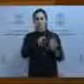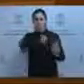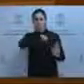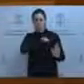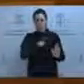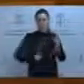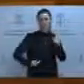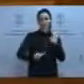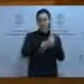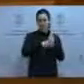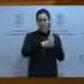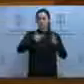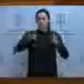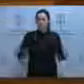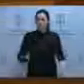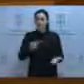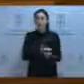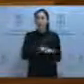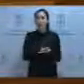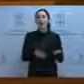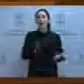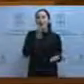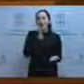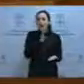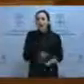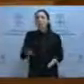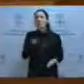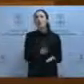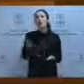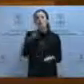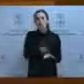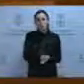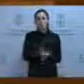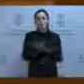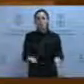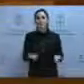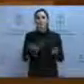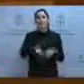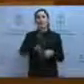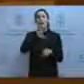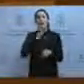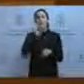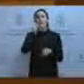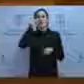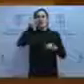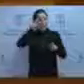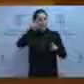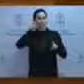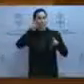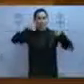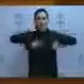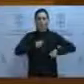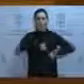Hablábamos igualmente entonces, y quiero volver a reiterar, que entendemos que la educación en nuestro país, que ha